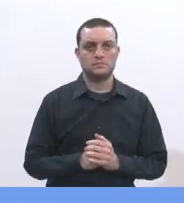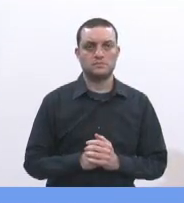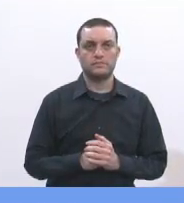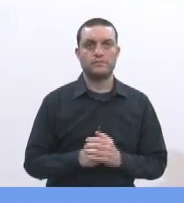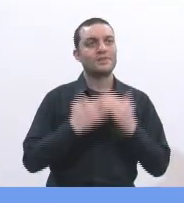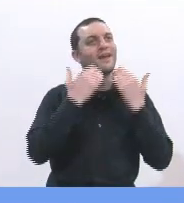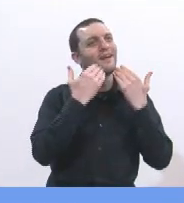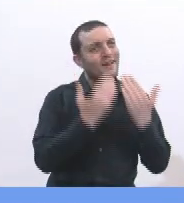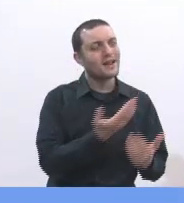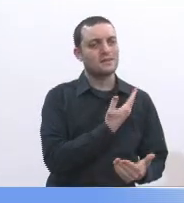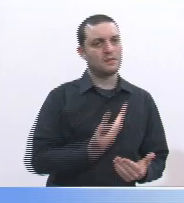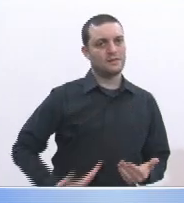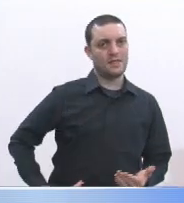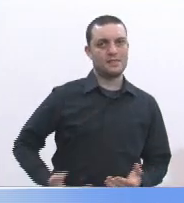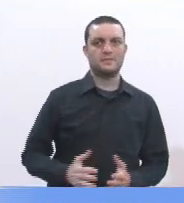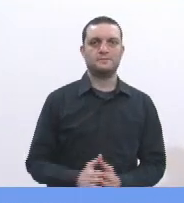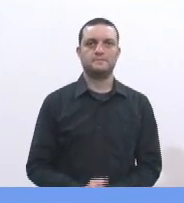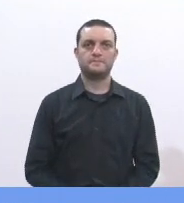muchas gracias presidenta